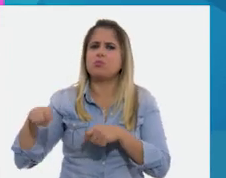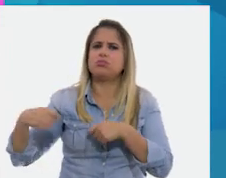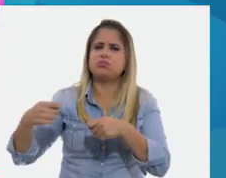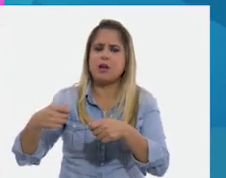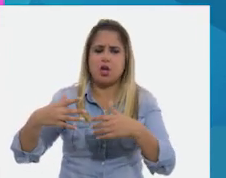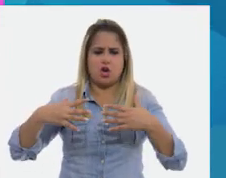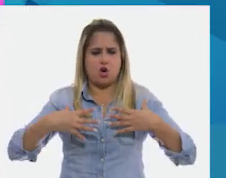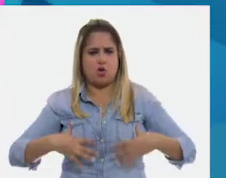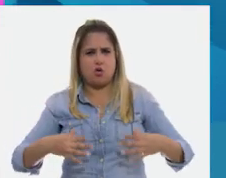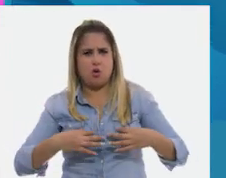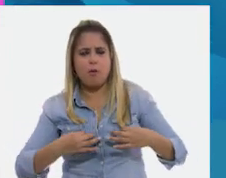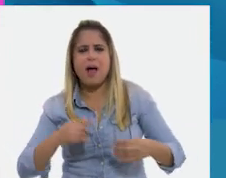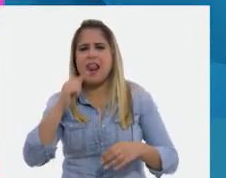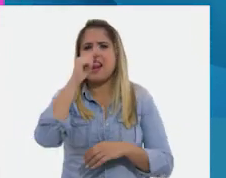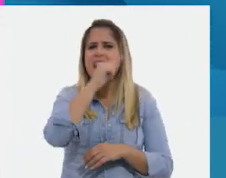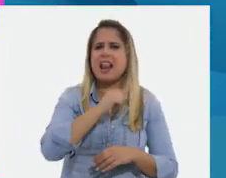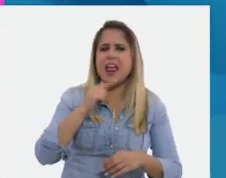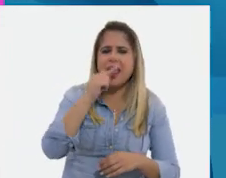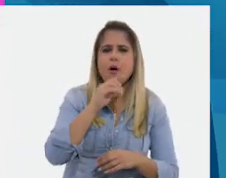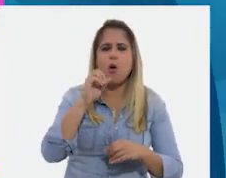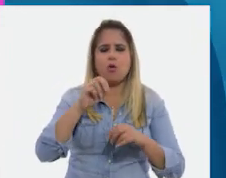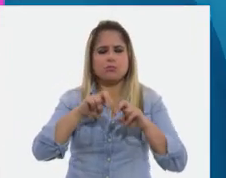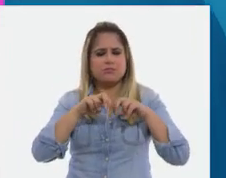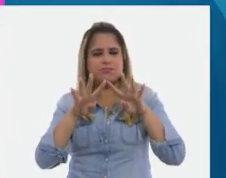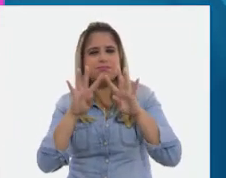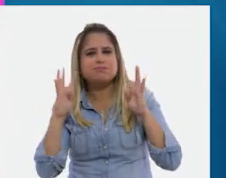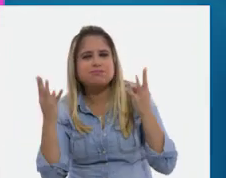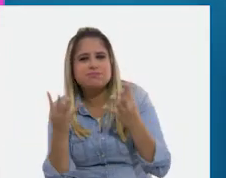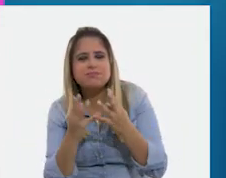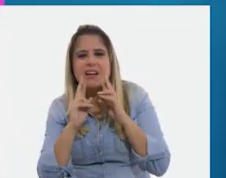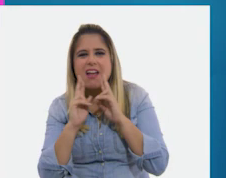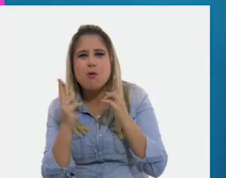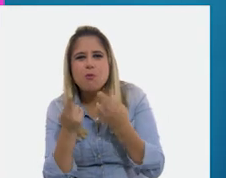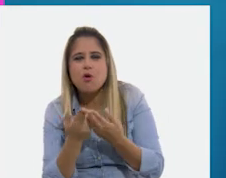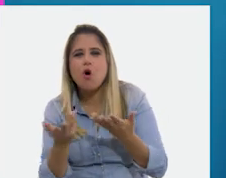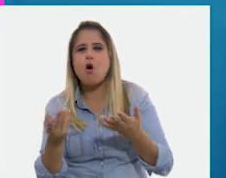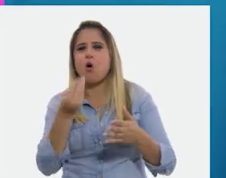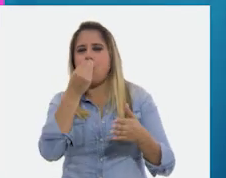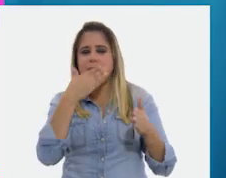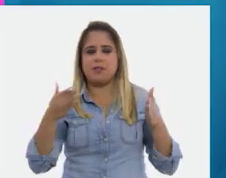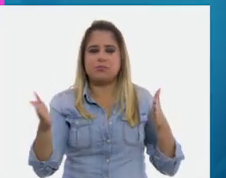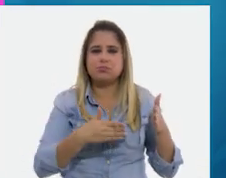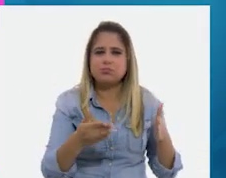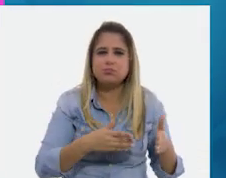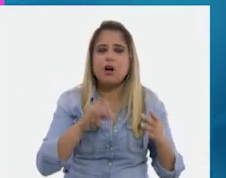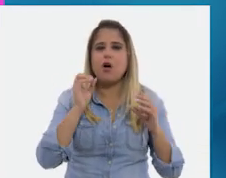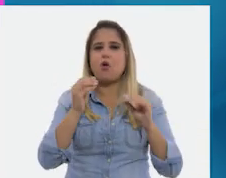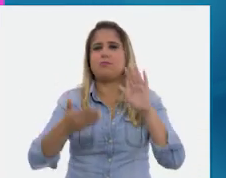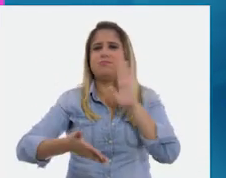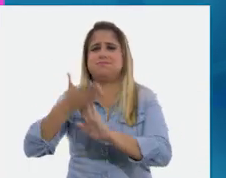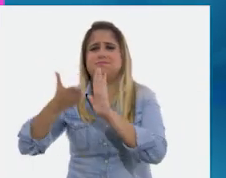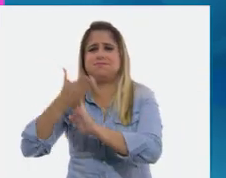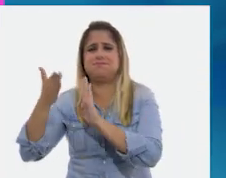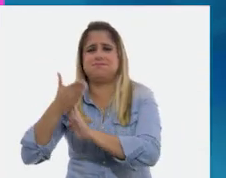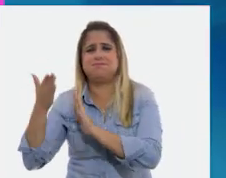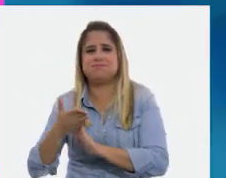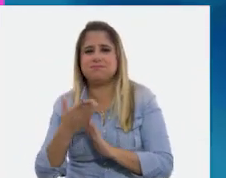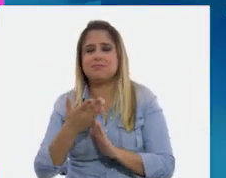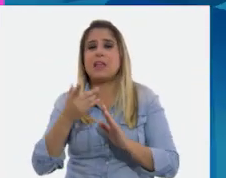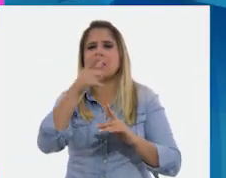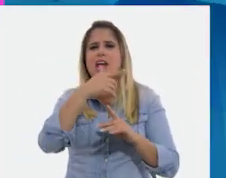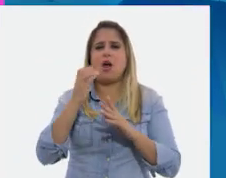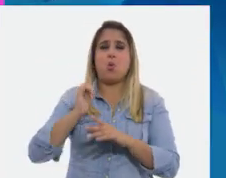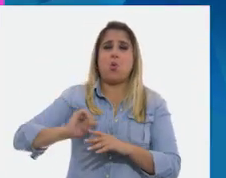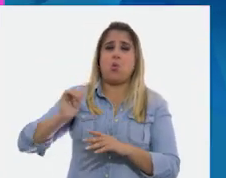vestimenta, algunas ceremonias, los rituales, las creencias, los platillos y la arquitectura son parte de esas tradiciones